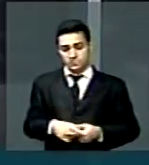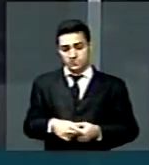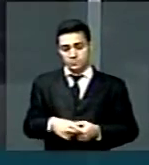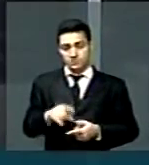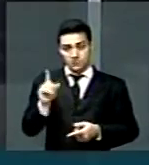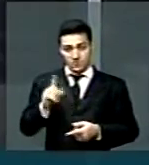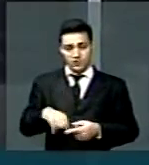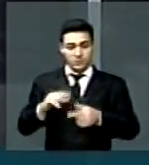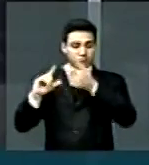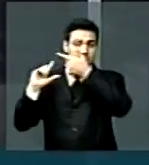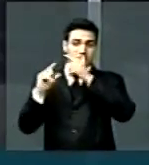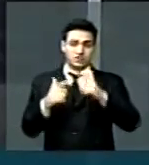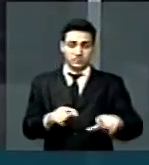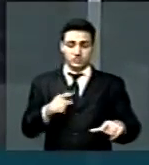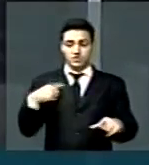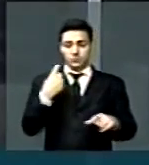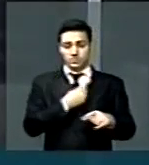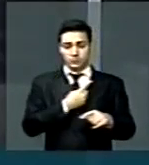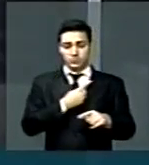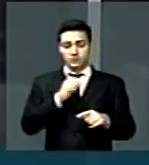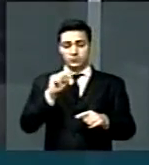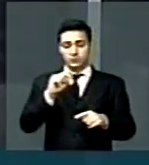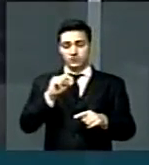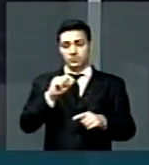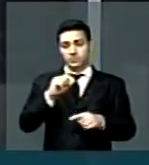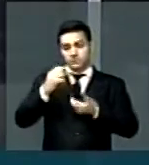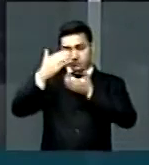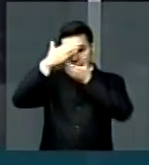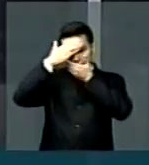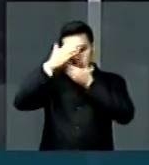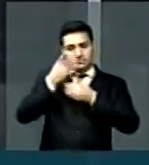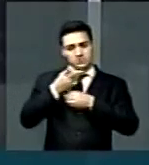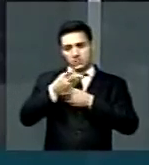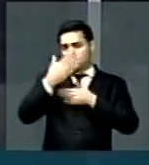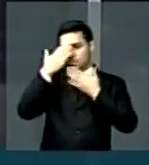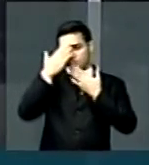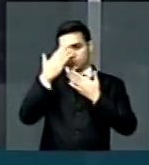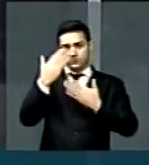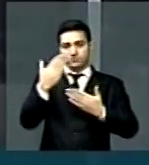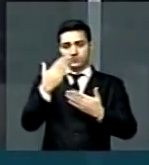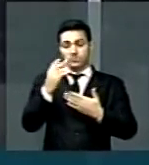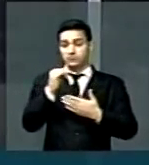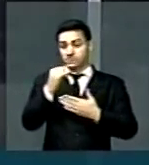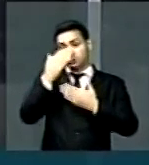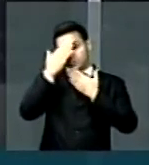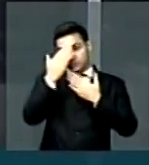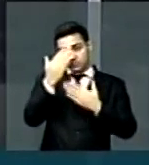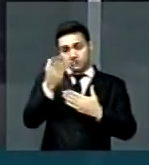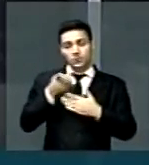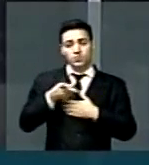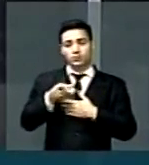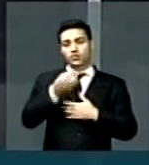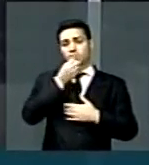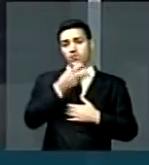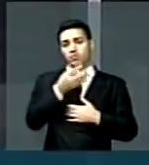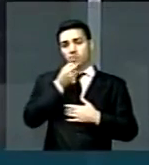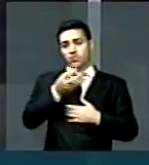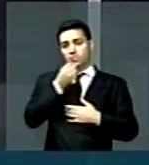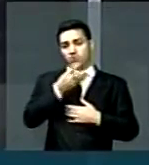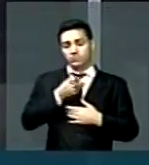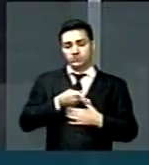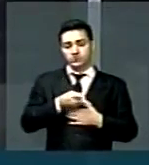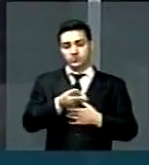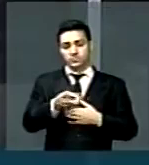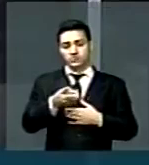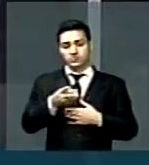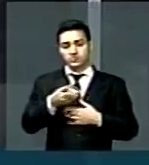de nuestra tradición islámica. Agradeciendo perdura la bondad. Tenemos que agradecer y